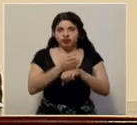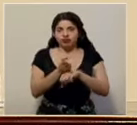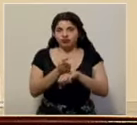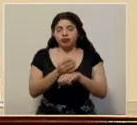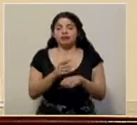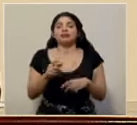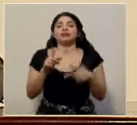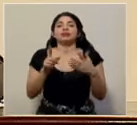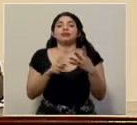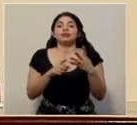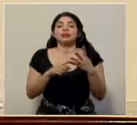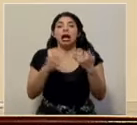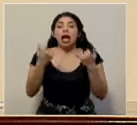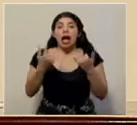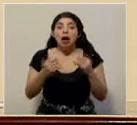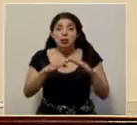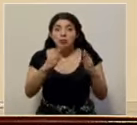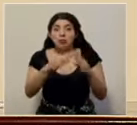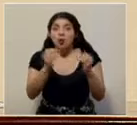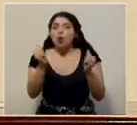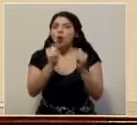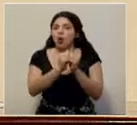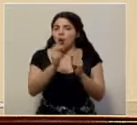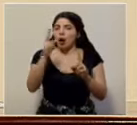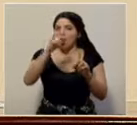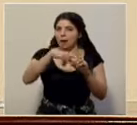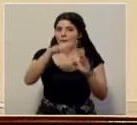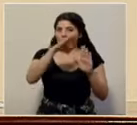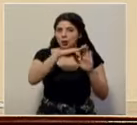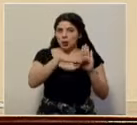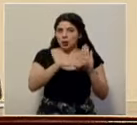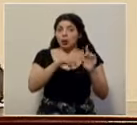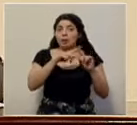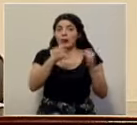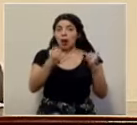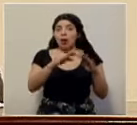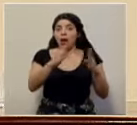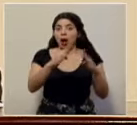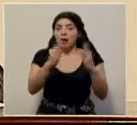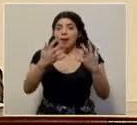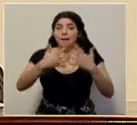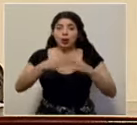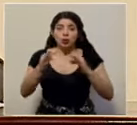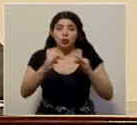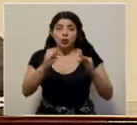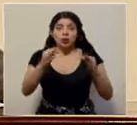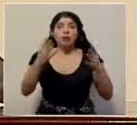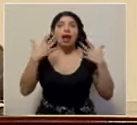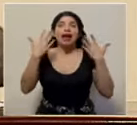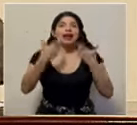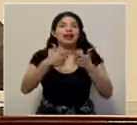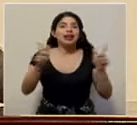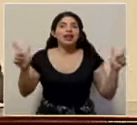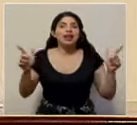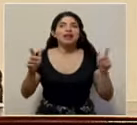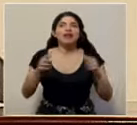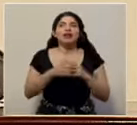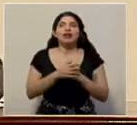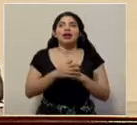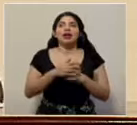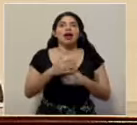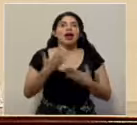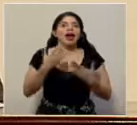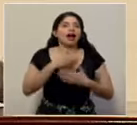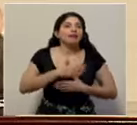ya puedan operar bajo condiciones estrictas de aplicación de protocolos las empresas de turismo al aire libre, aventura, actividades,